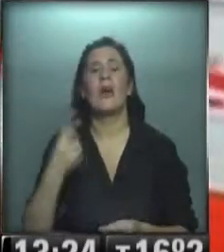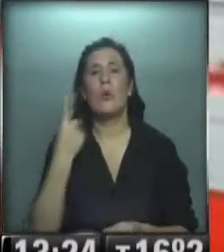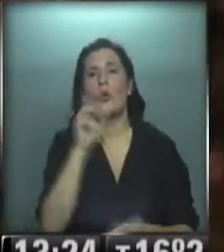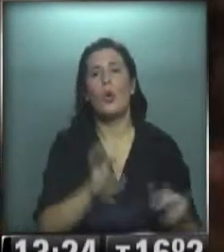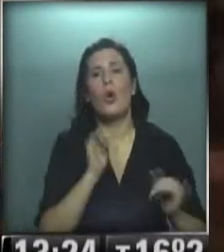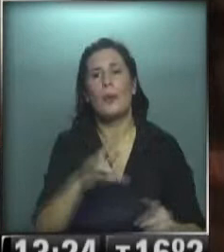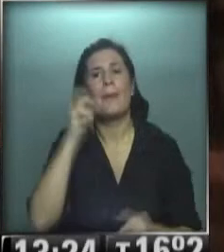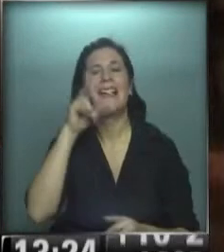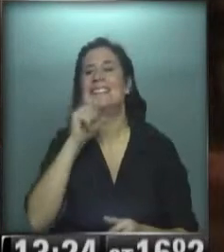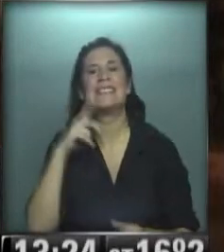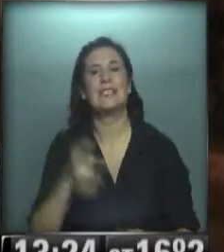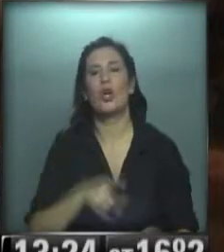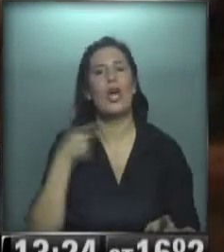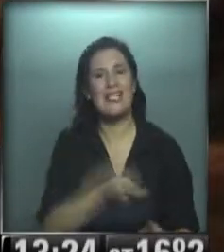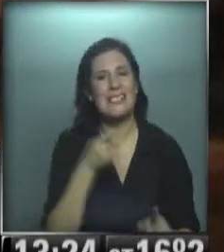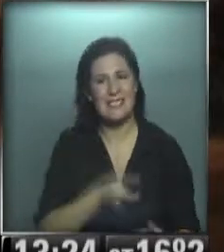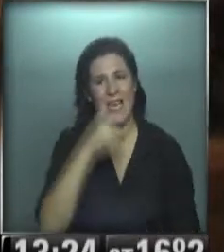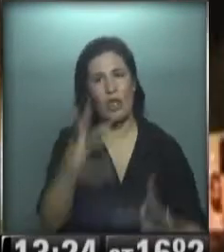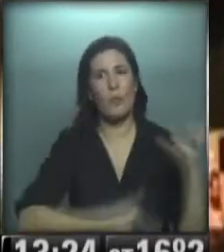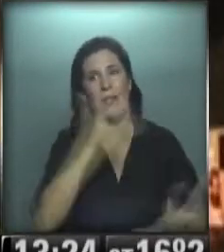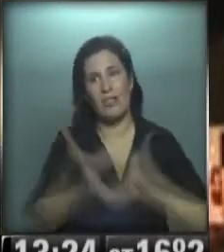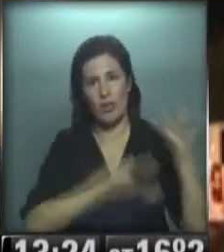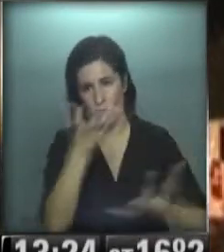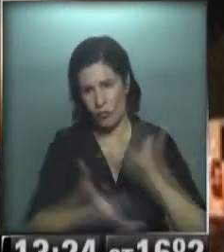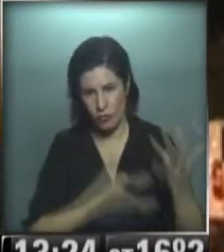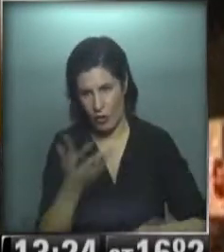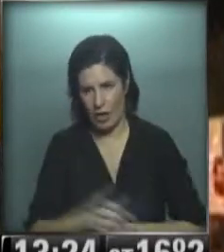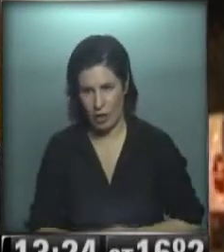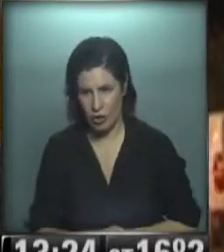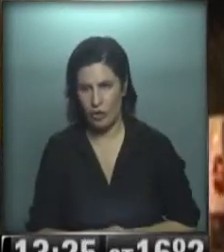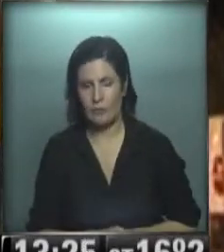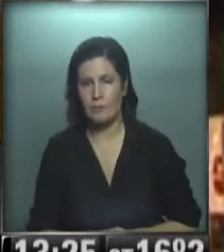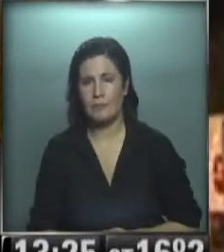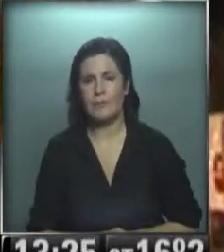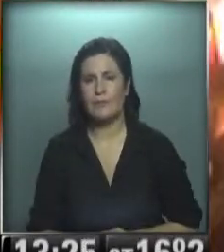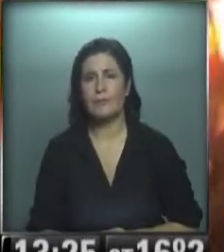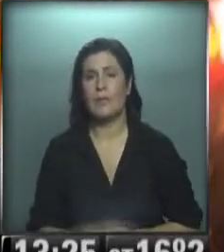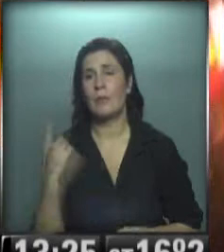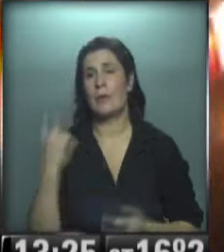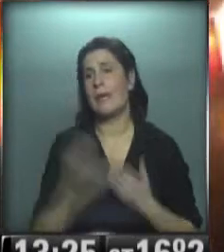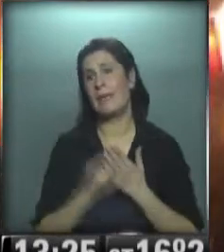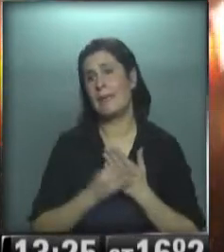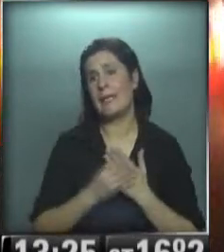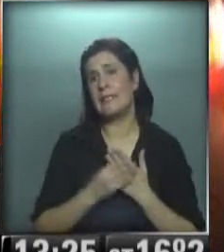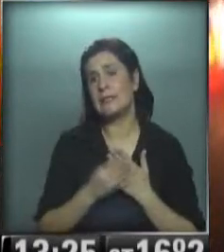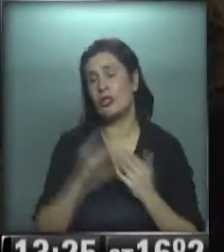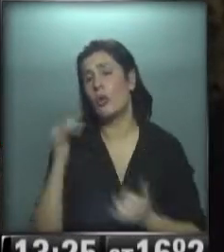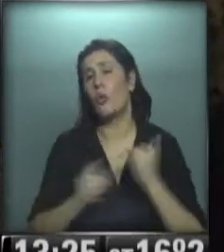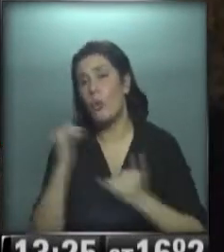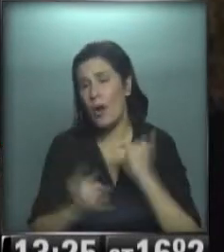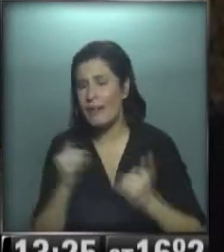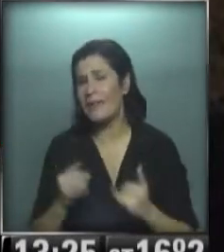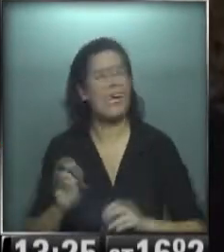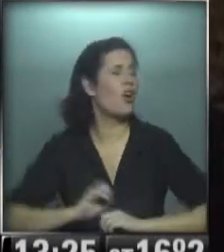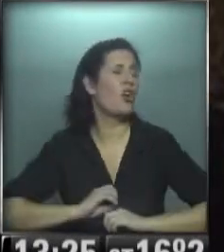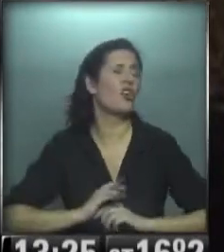de Jerusalén Este, ocupado y sumado a su territorio por Tel Aviv. El propio primer ministro Netanyahu calificó de